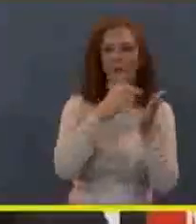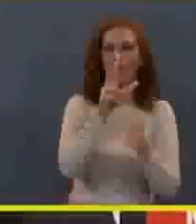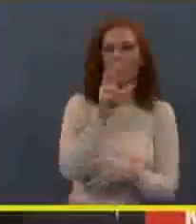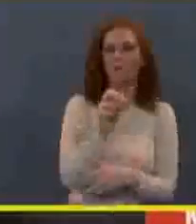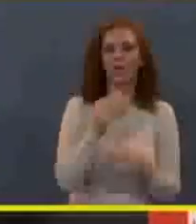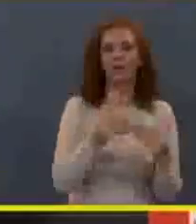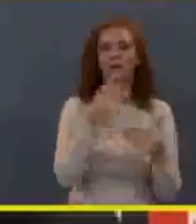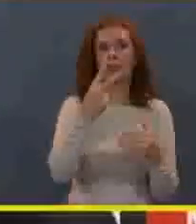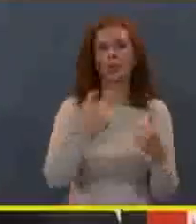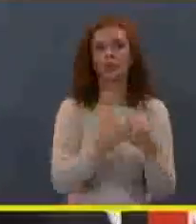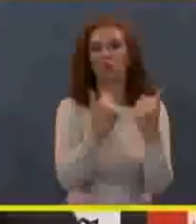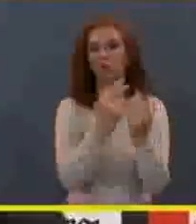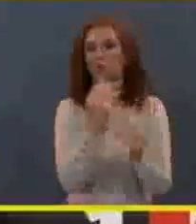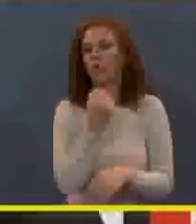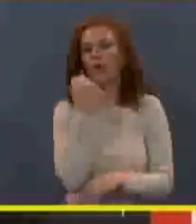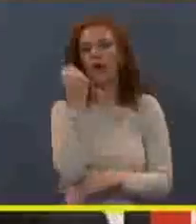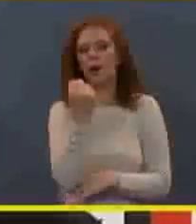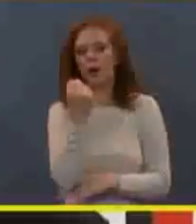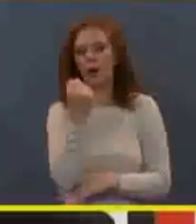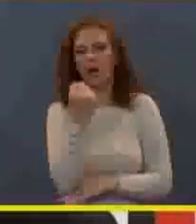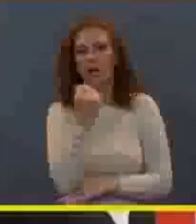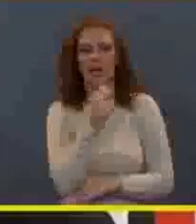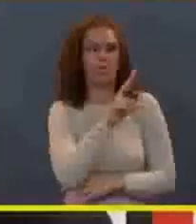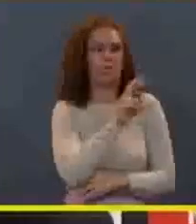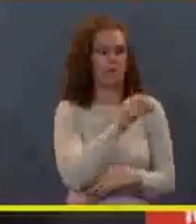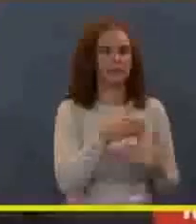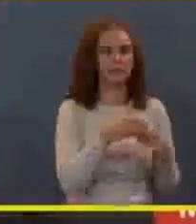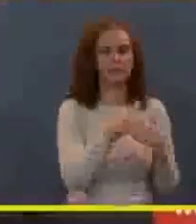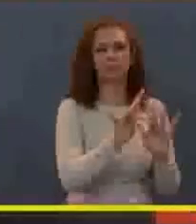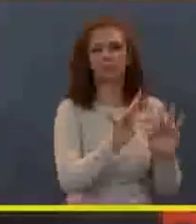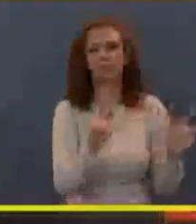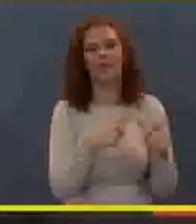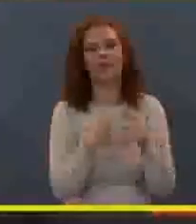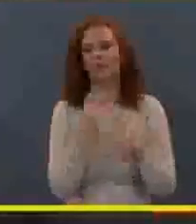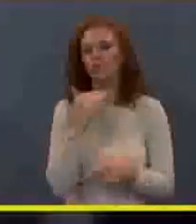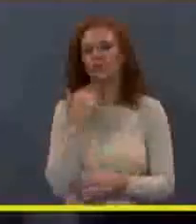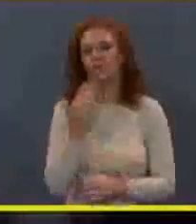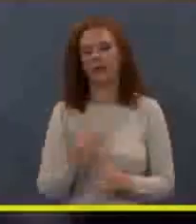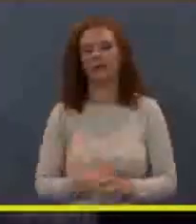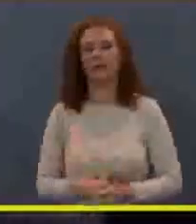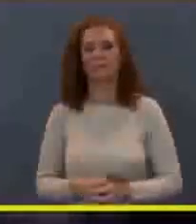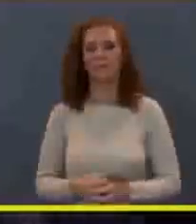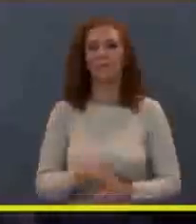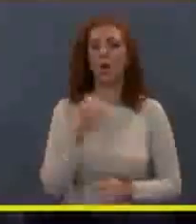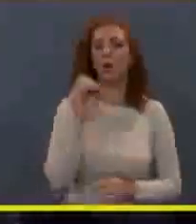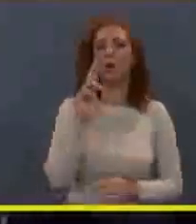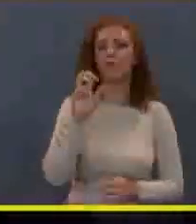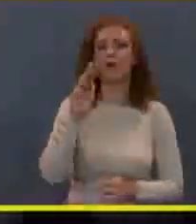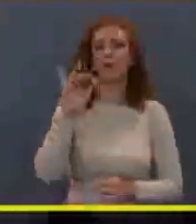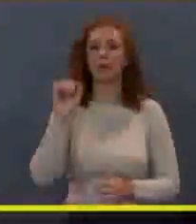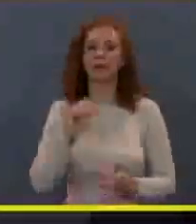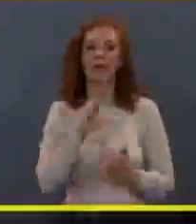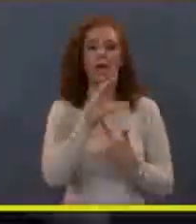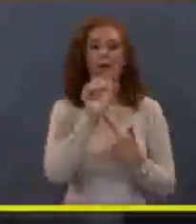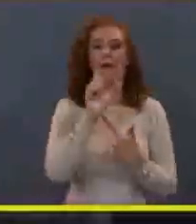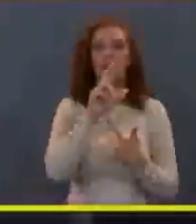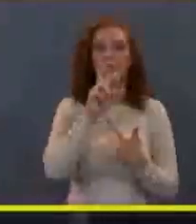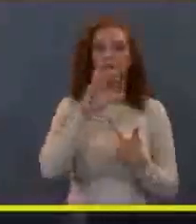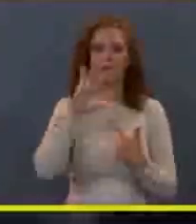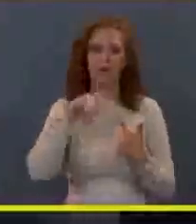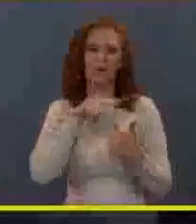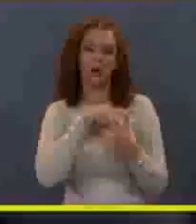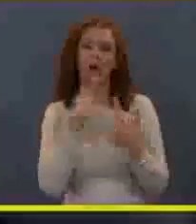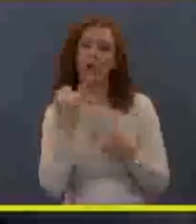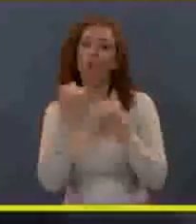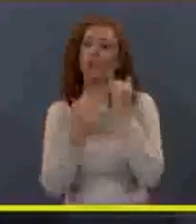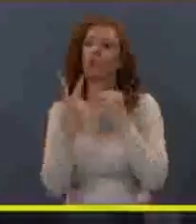de 2 torneos de no haber ganado después de tener la 30. Entonces yo sé que no es fácil. Oscar Ramírez y Andrés Karevic fueron los